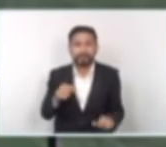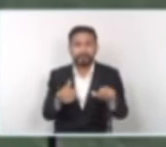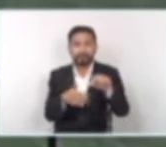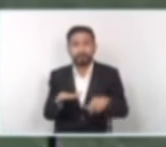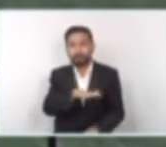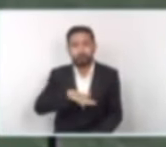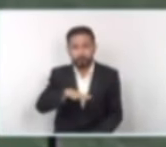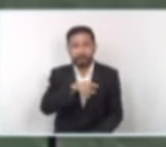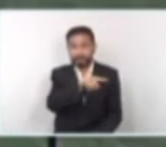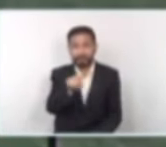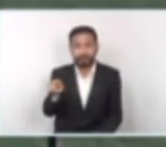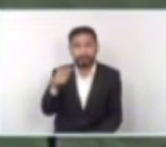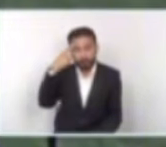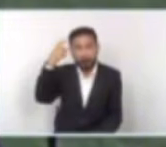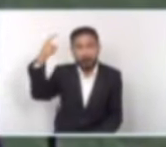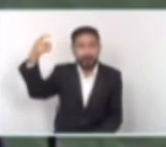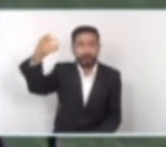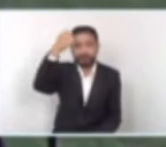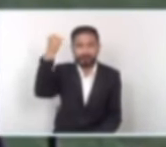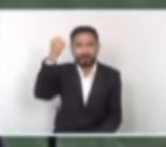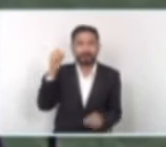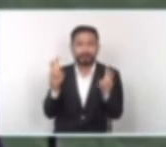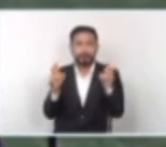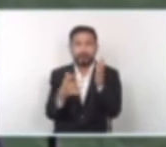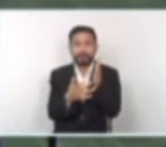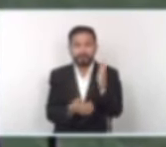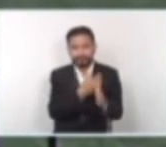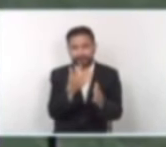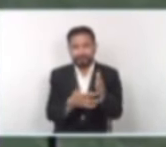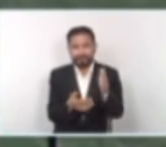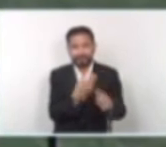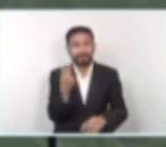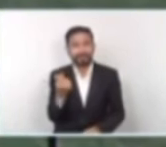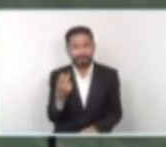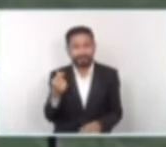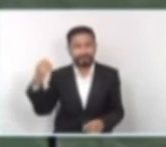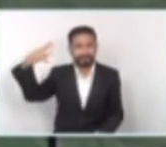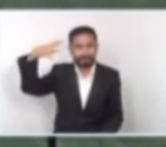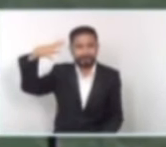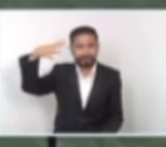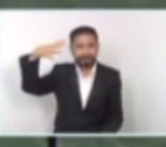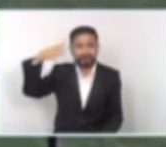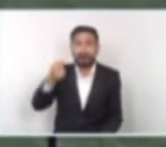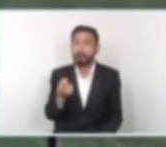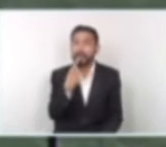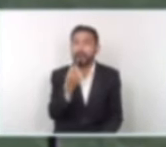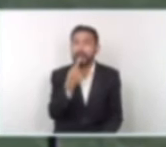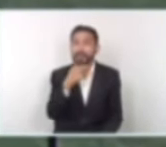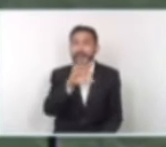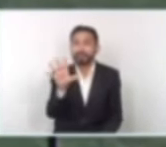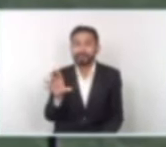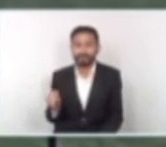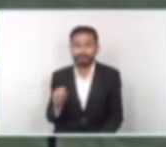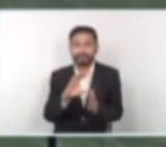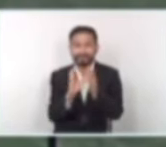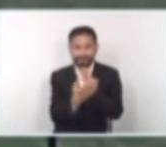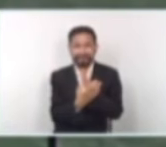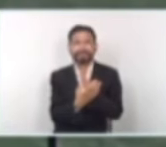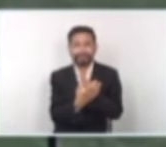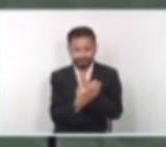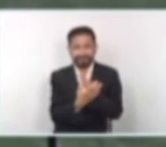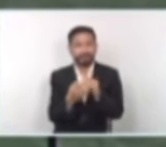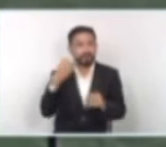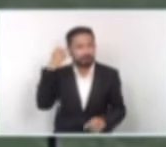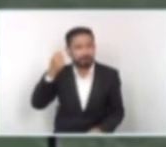para perseguir sus ambiciones, ya sea en el campo de la tecnología, la finanza, la energía, la medicina, las artes, la cultura,